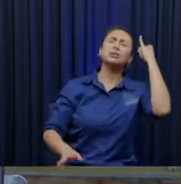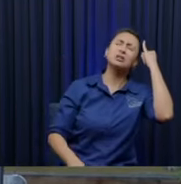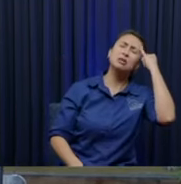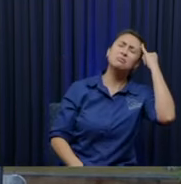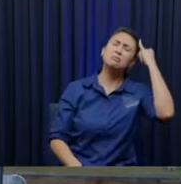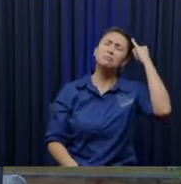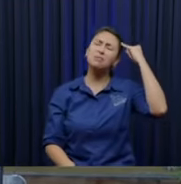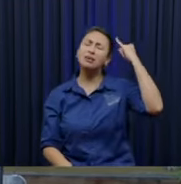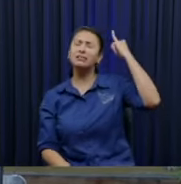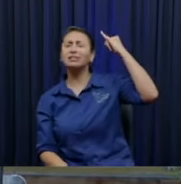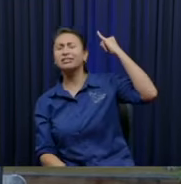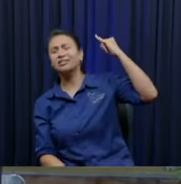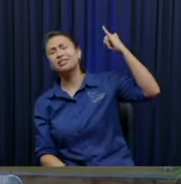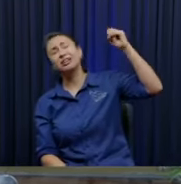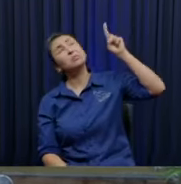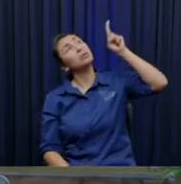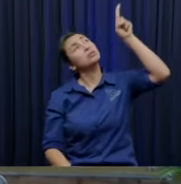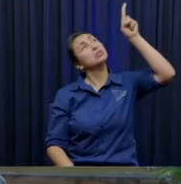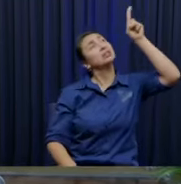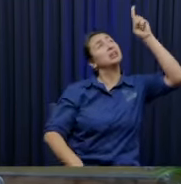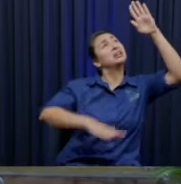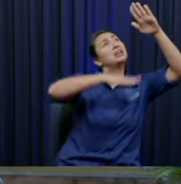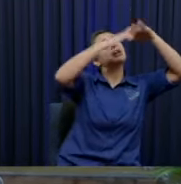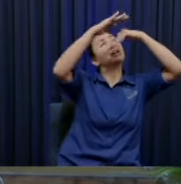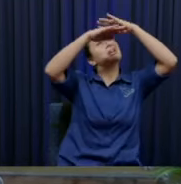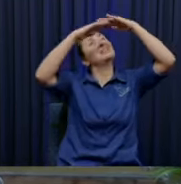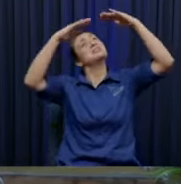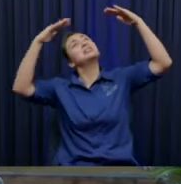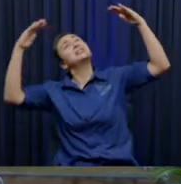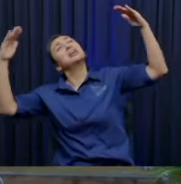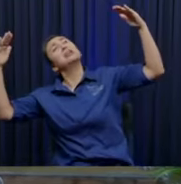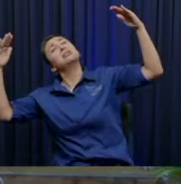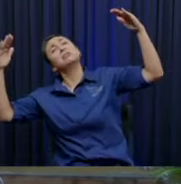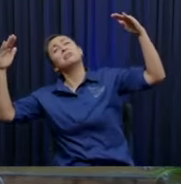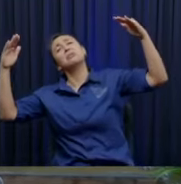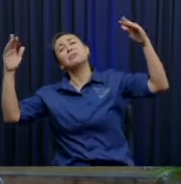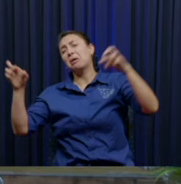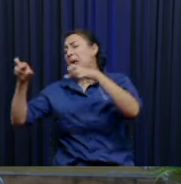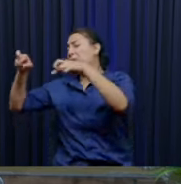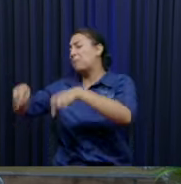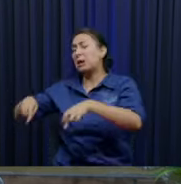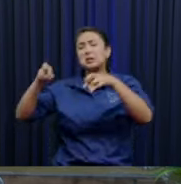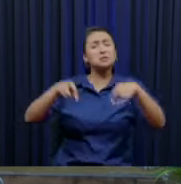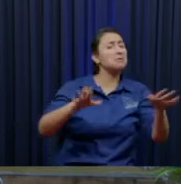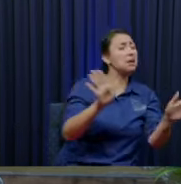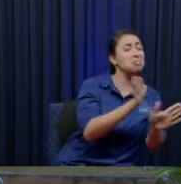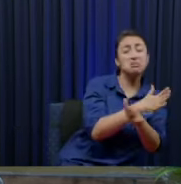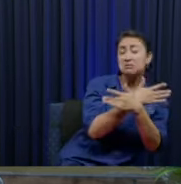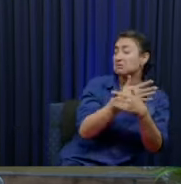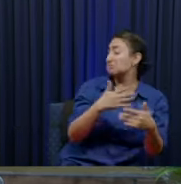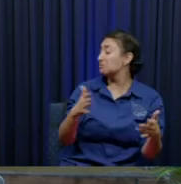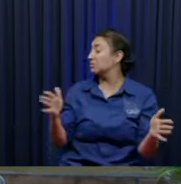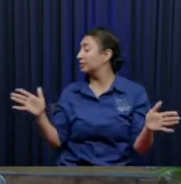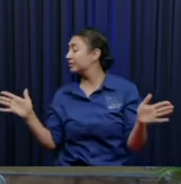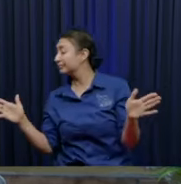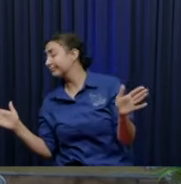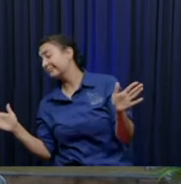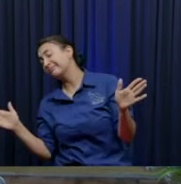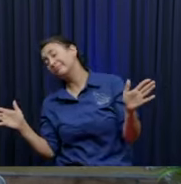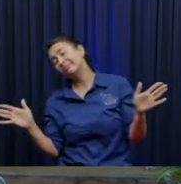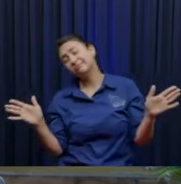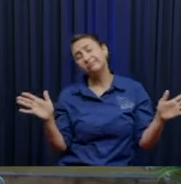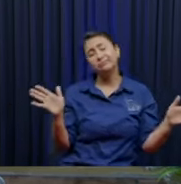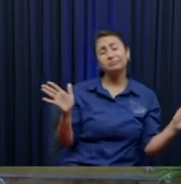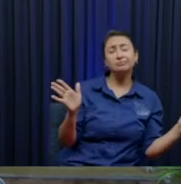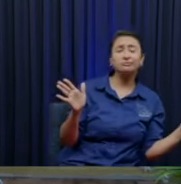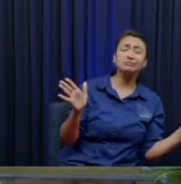Supongamos que en el cielo no encontrará. ¿Ya vio? Que no me lo